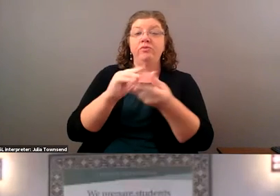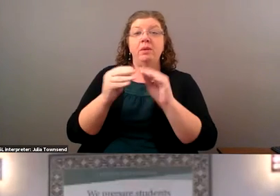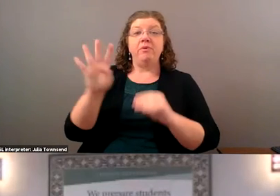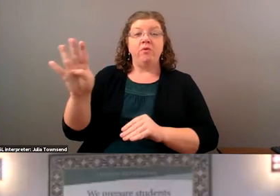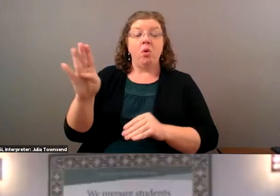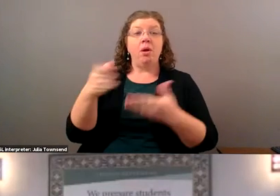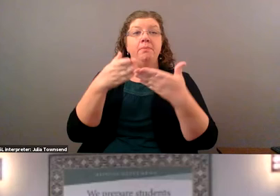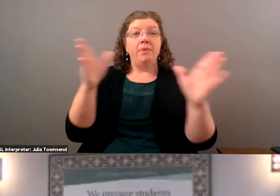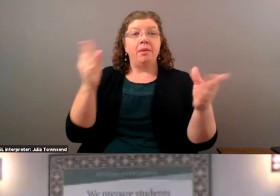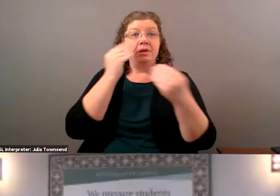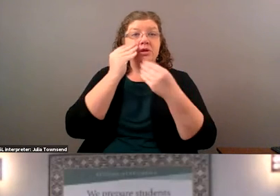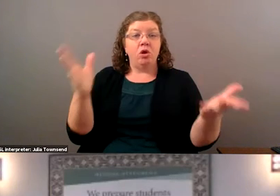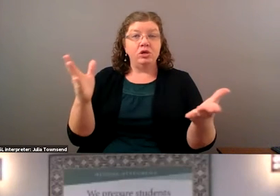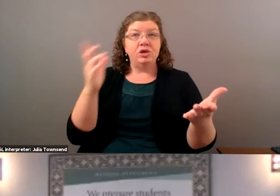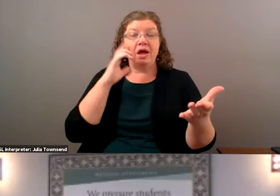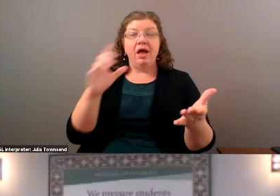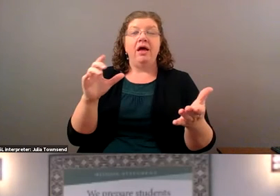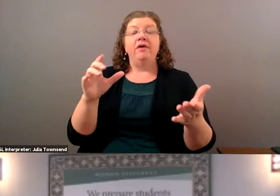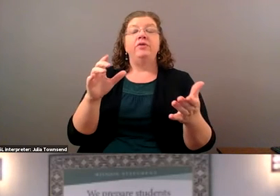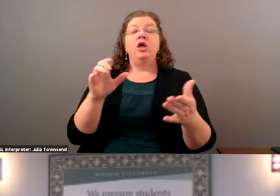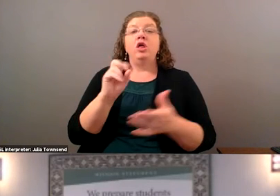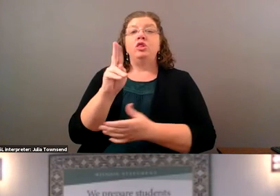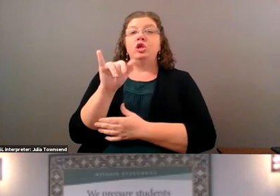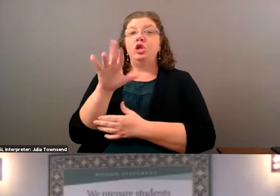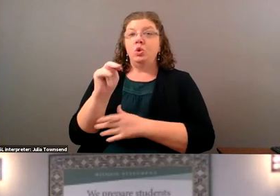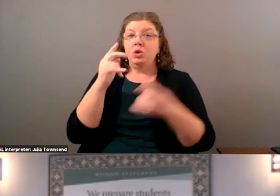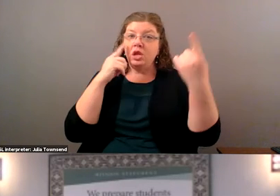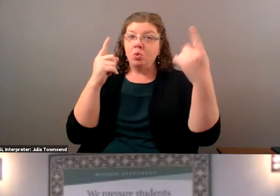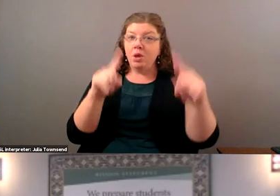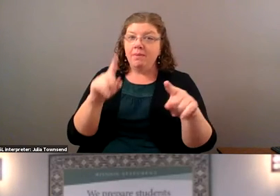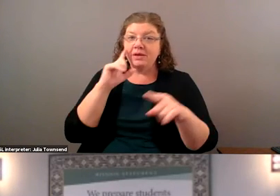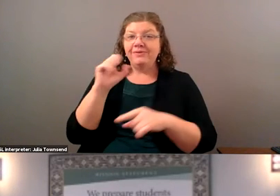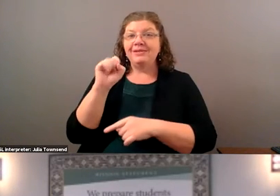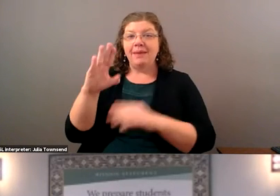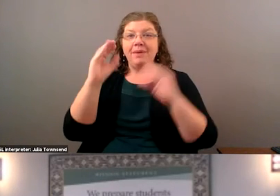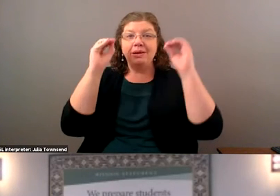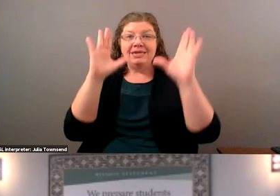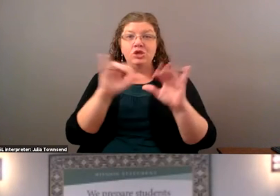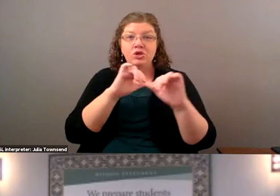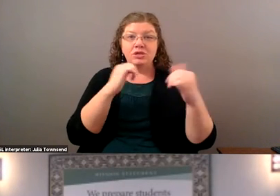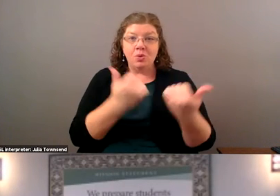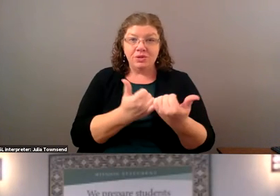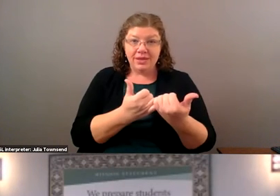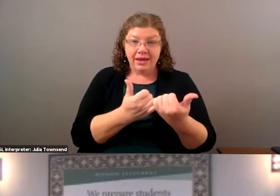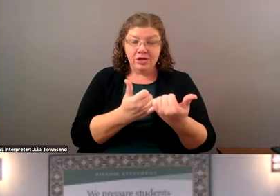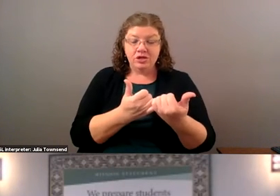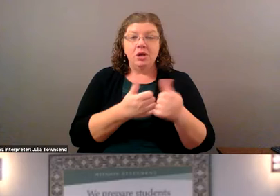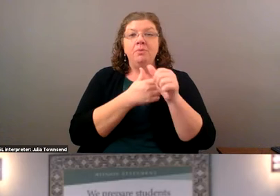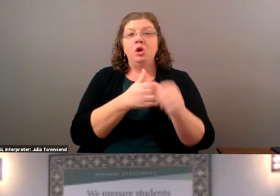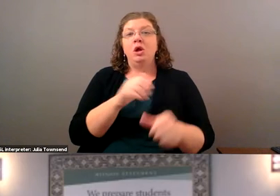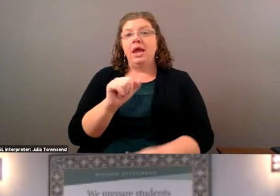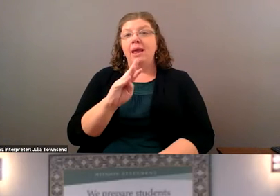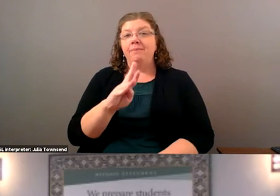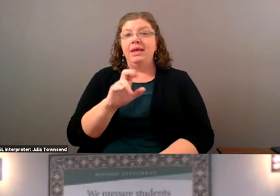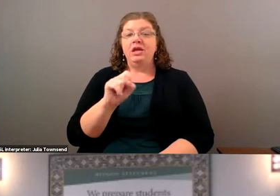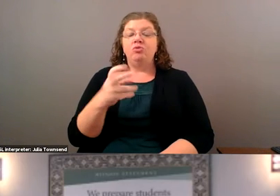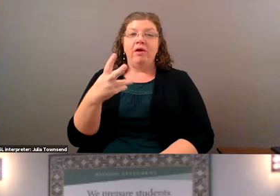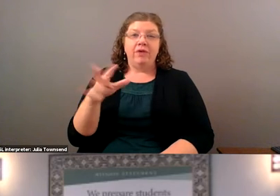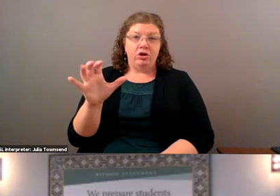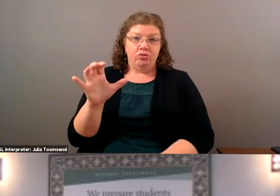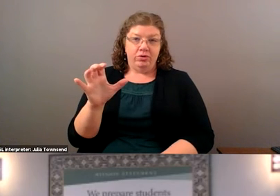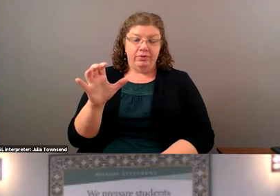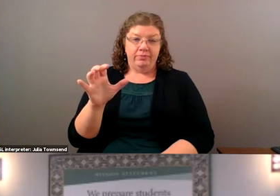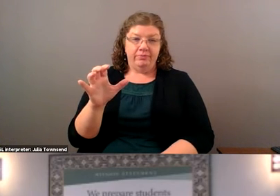negociación colectiva para la Asociación de Maestros de Santa Bárbara, según la ley 1200. Gracias, señora Muñoz. Y en